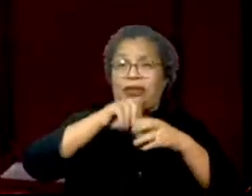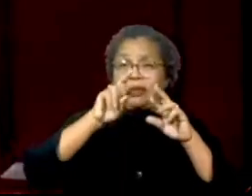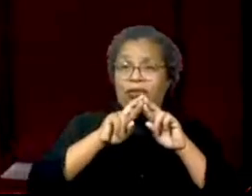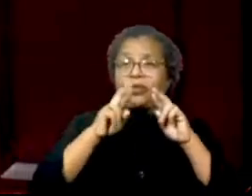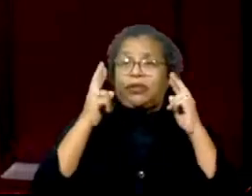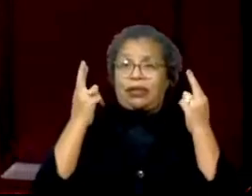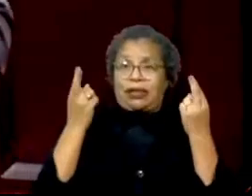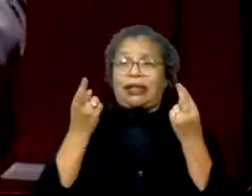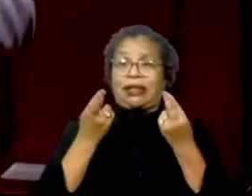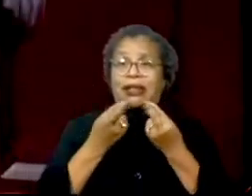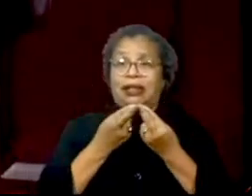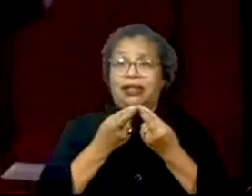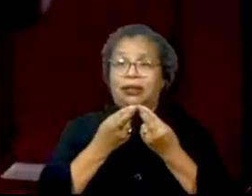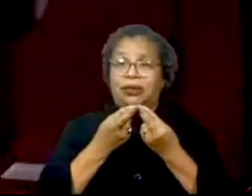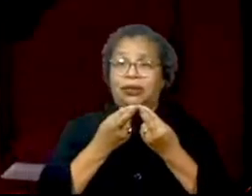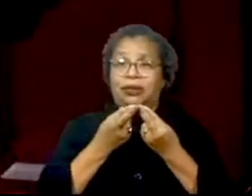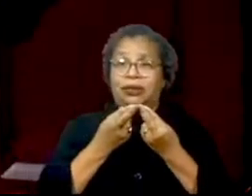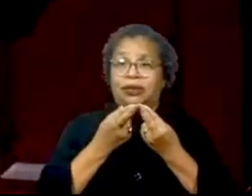dijimos,